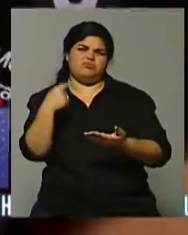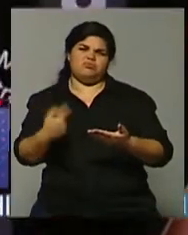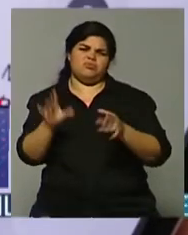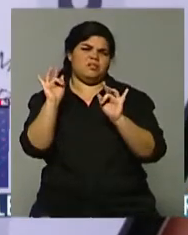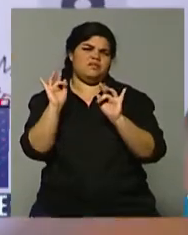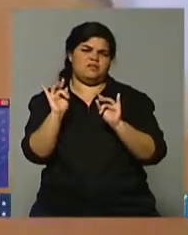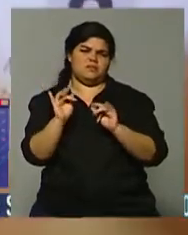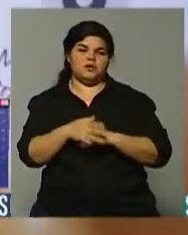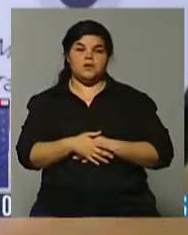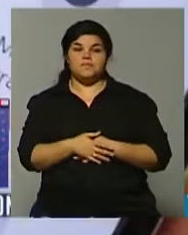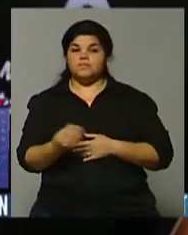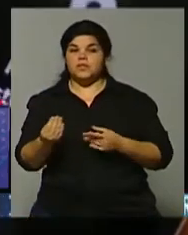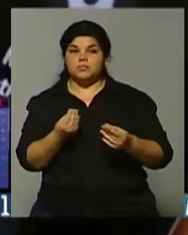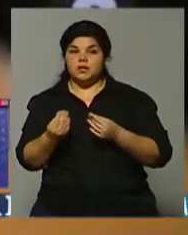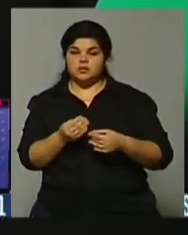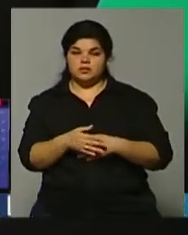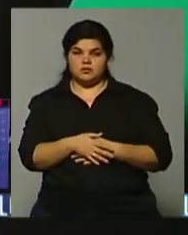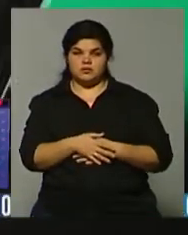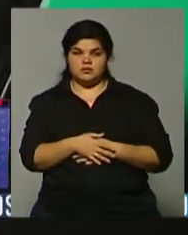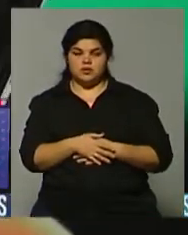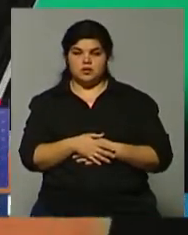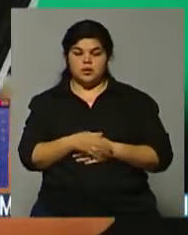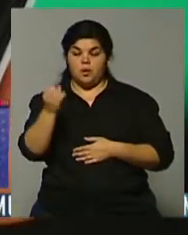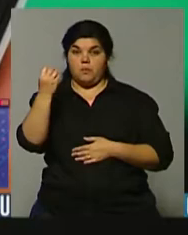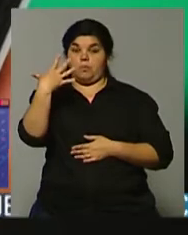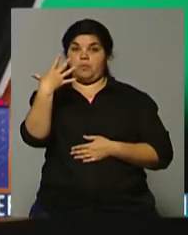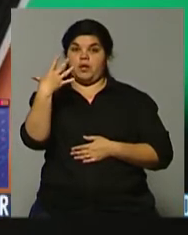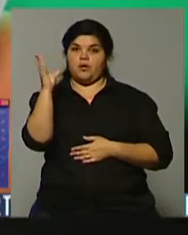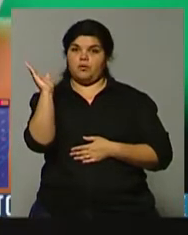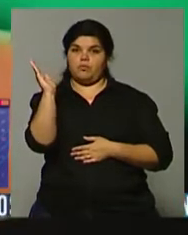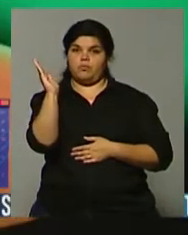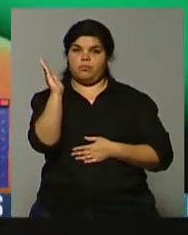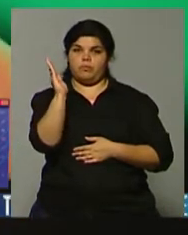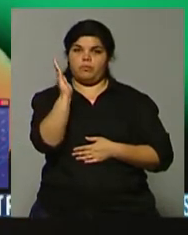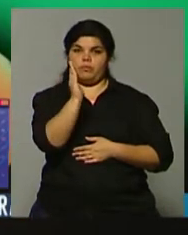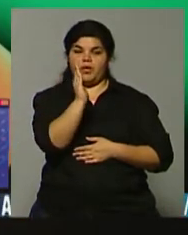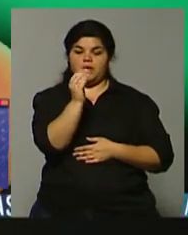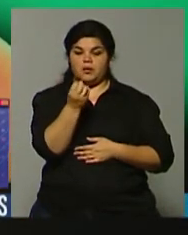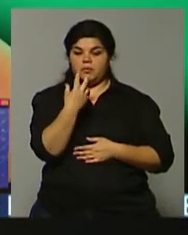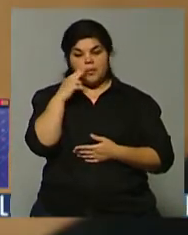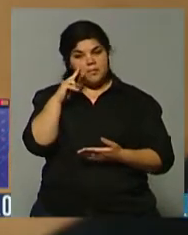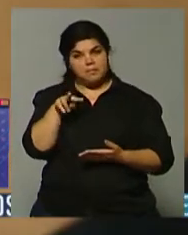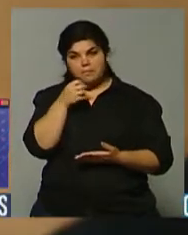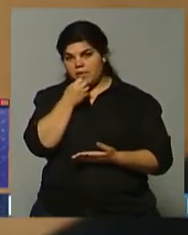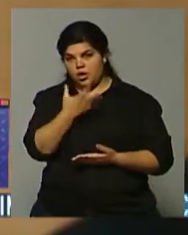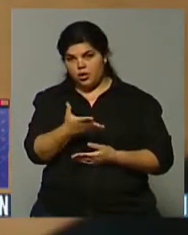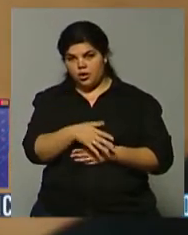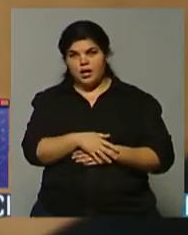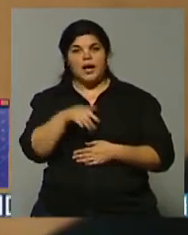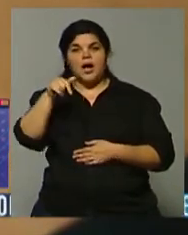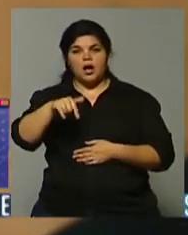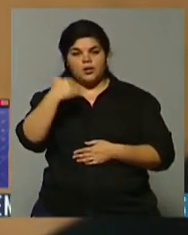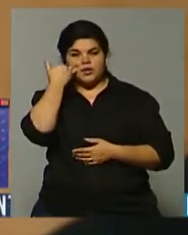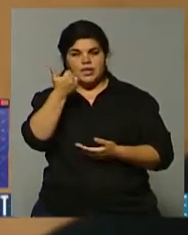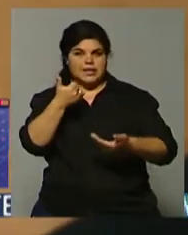ves que empezás a bajar el tono, que digamos que el brillo es más bajo, es mejor. Bueno, los teléfonos hoy por hoy tienen un sensor de luminosidad